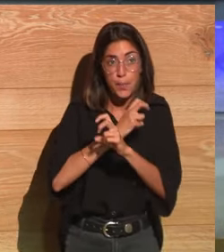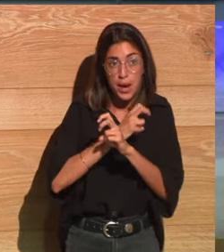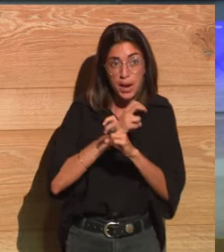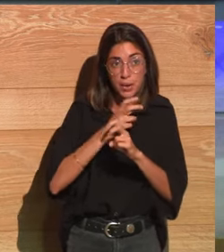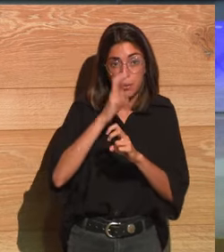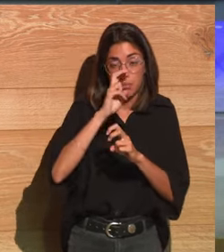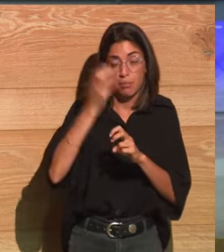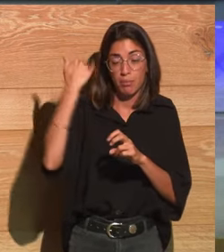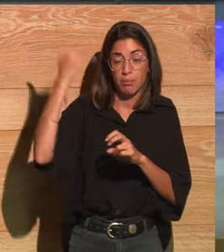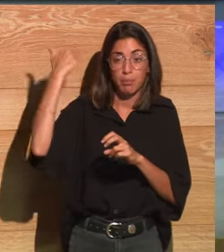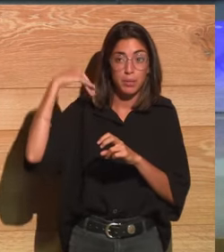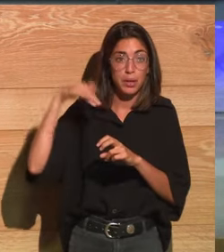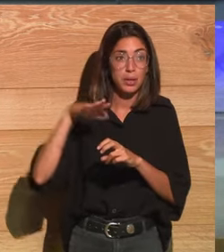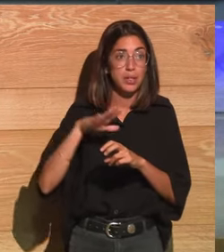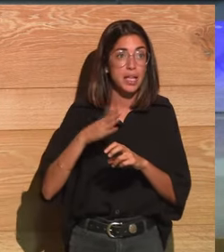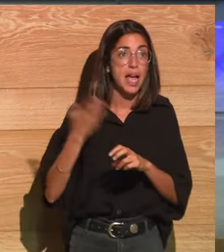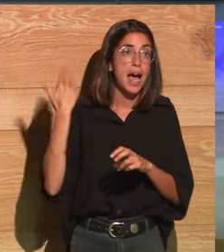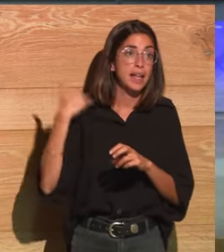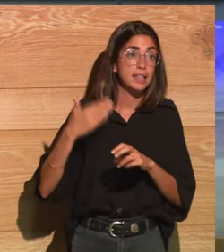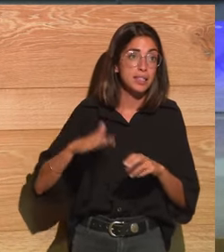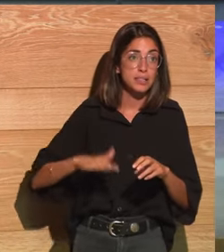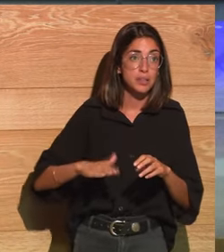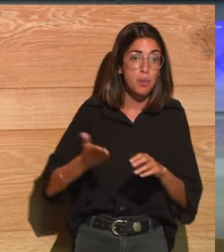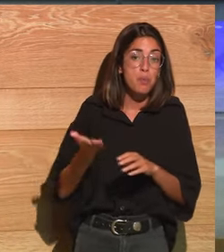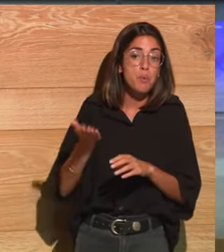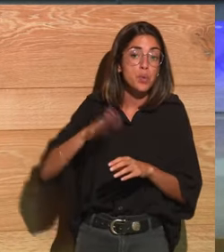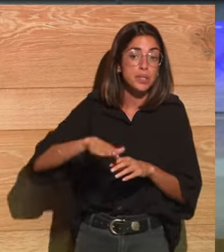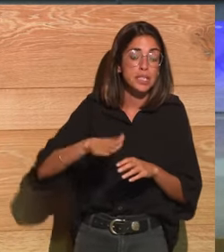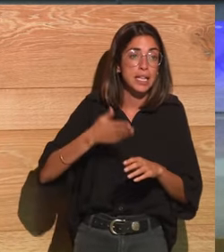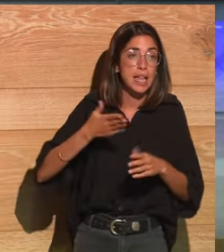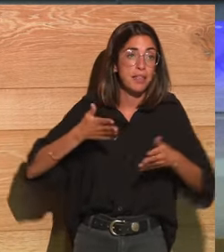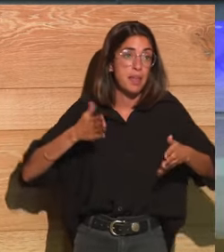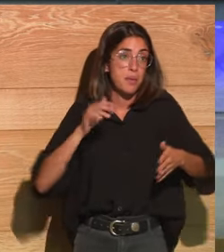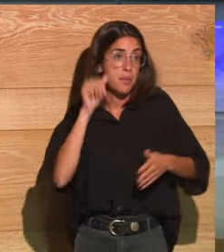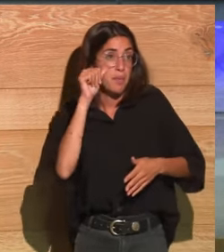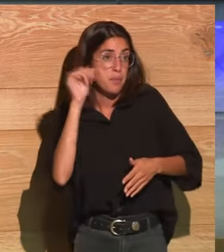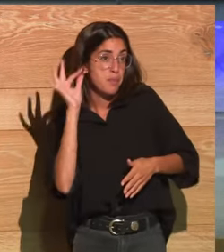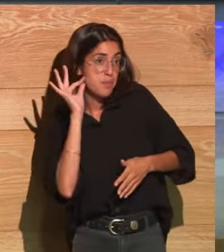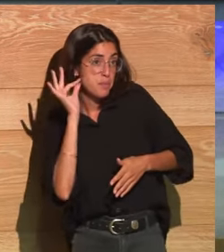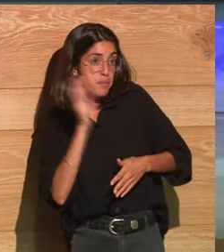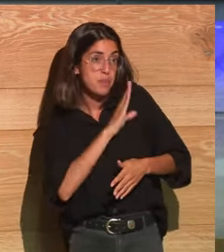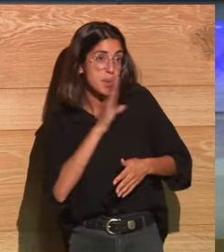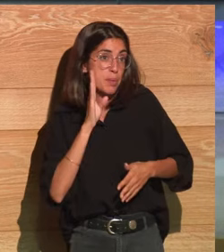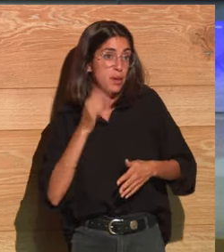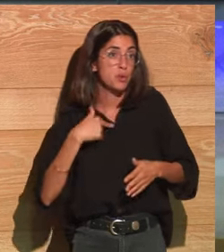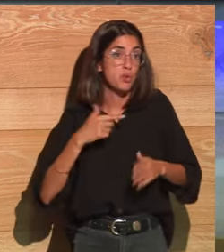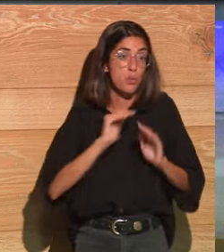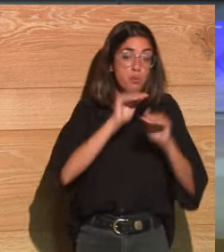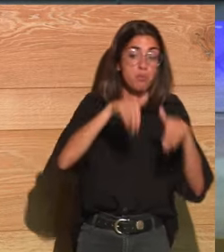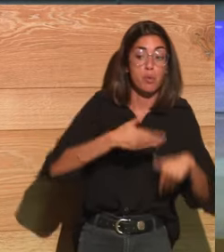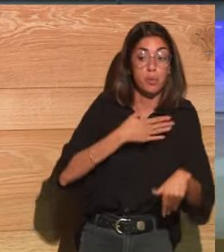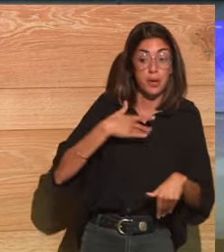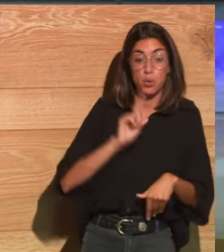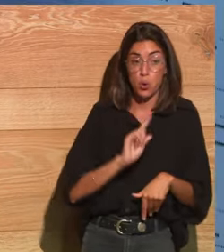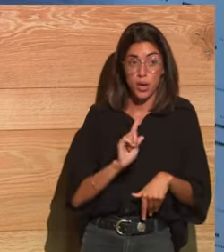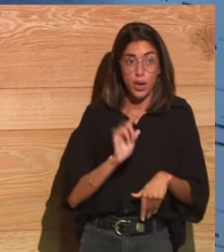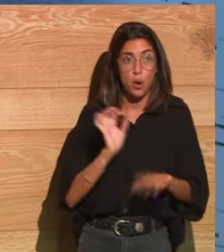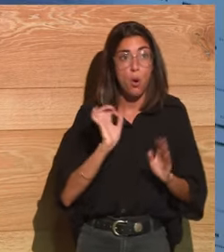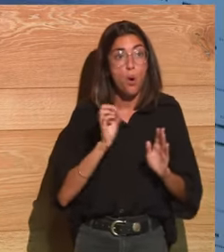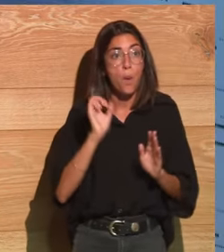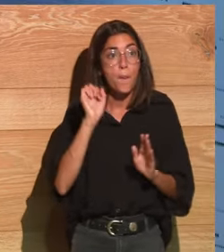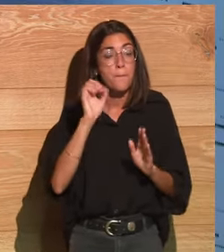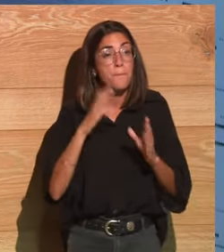aquellos momentos en los que había una mortalidad materno-infantil cuando daban a luz de un 50%, pues claro, yo no quiero volver. ¿Y una paleodieta qué